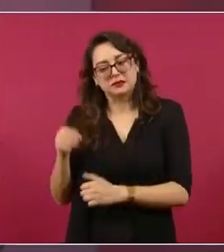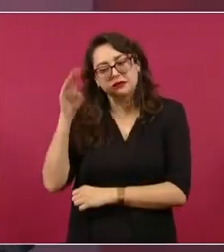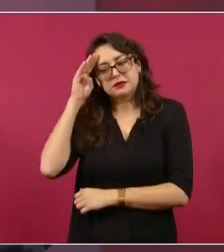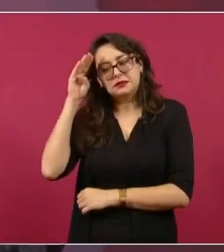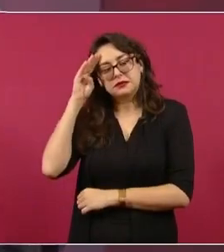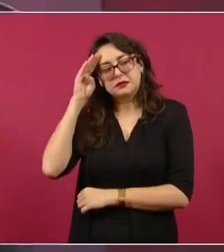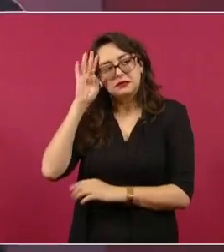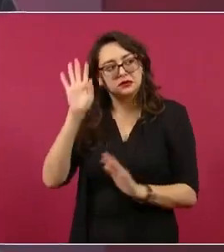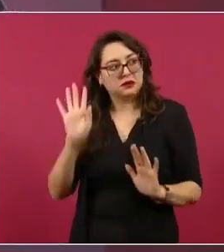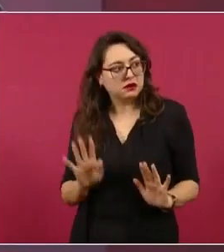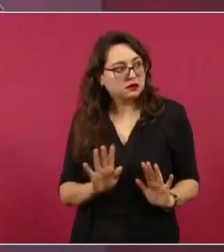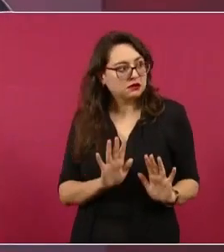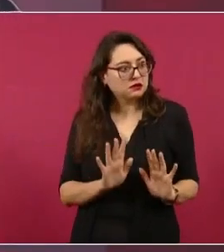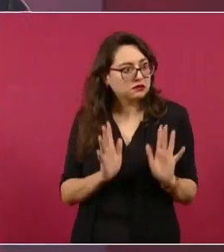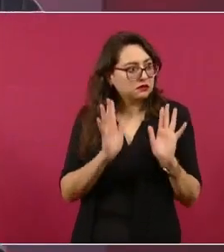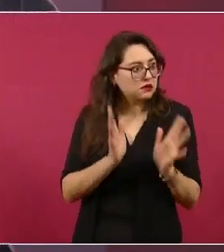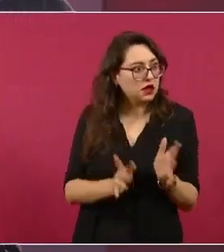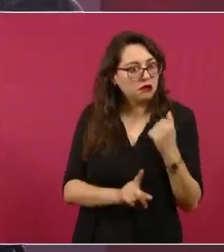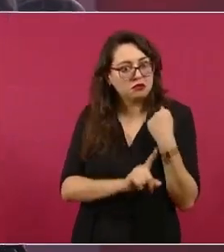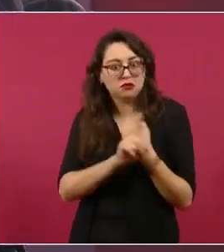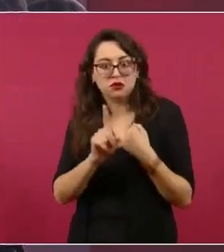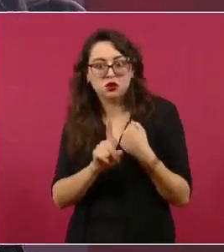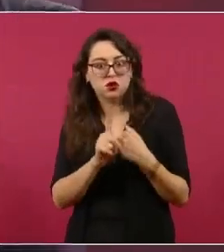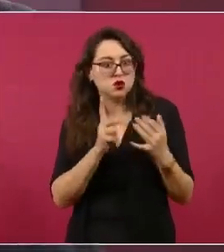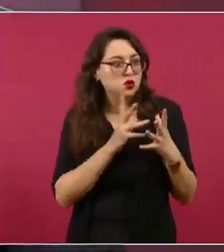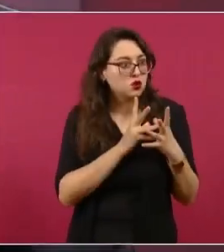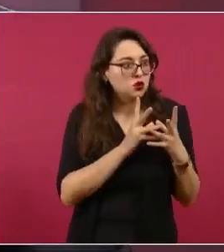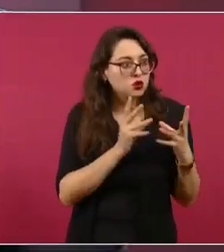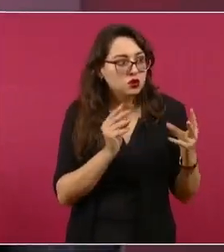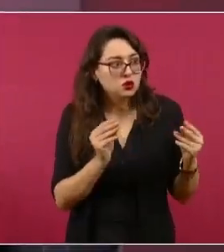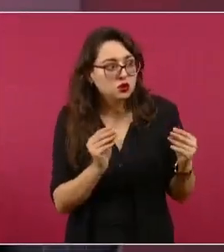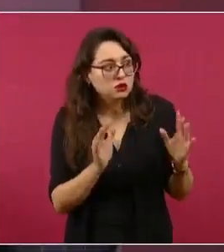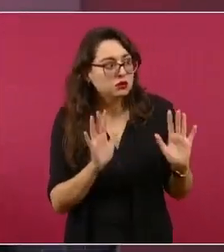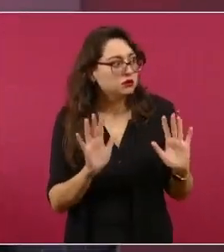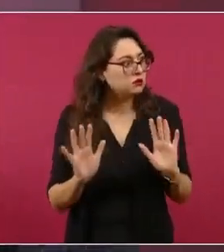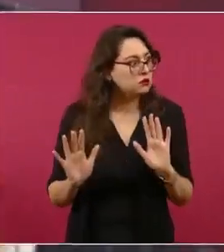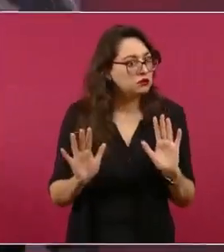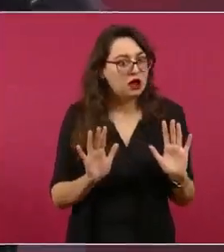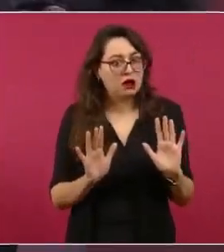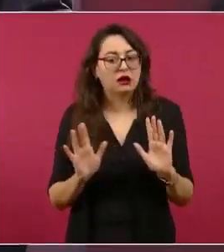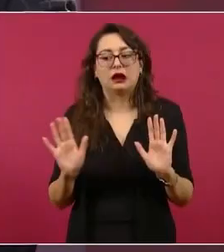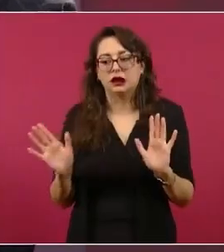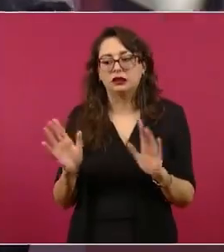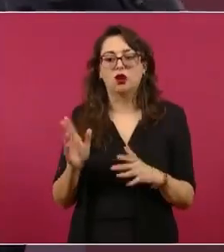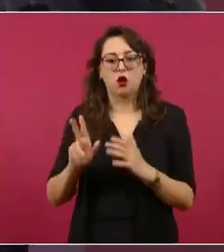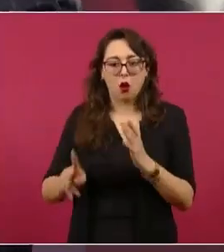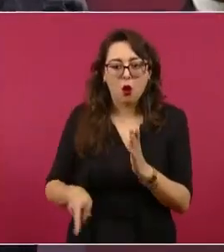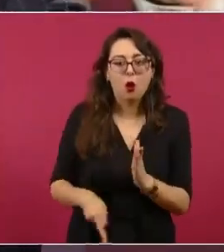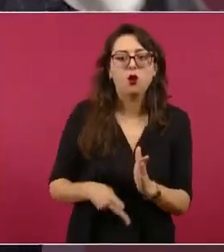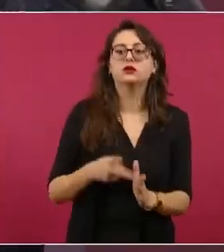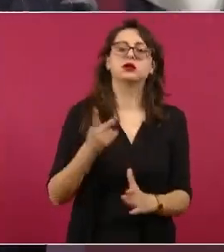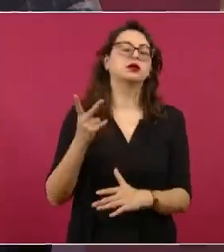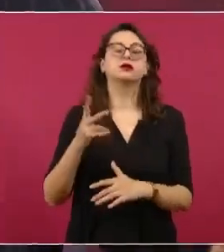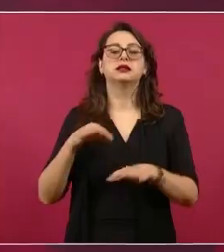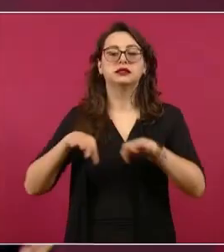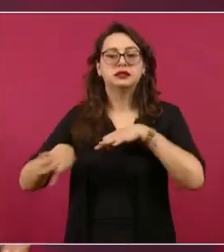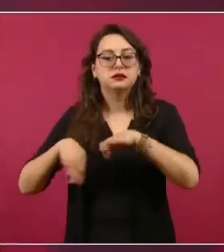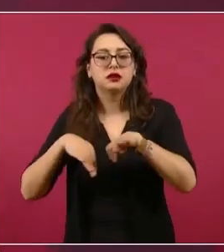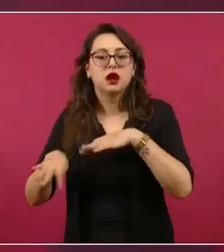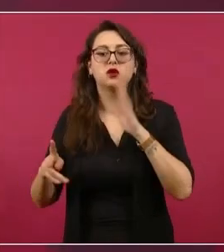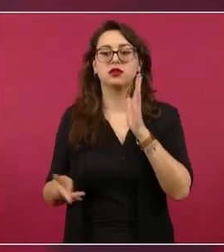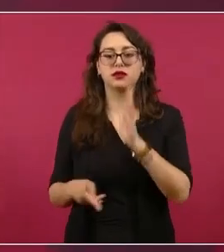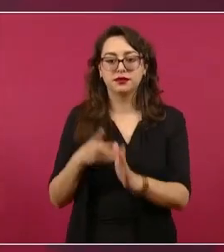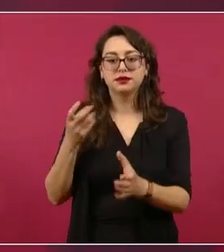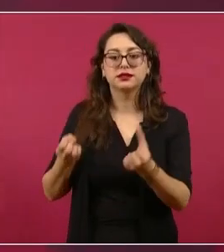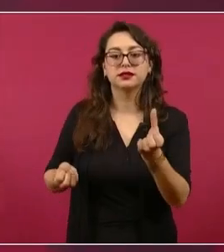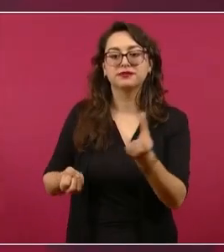pasado lo del 68, ya que había pasado el vendaval autoritario, él podía seguir con su